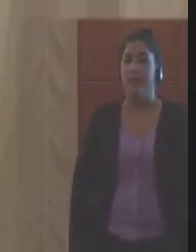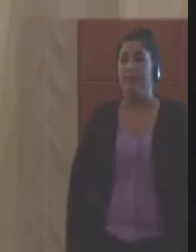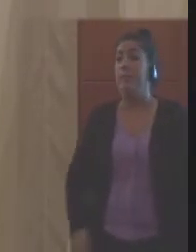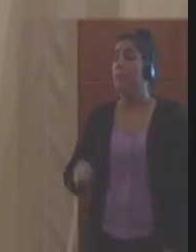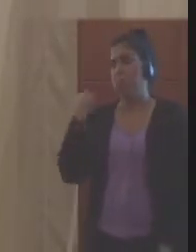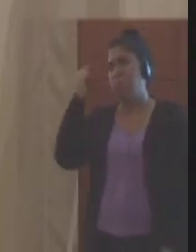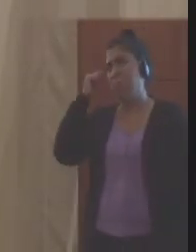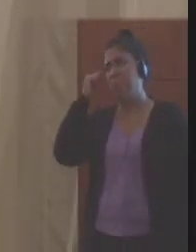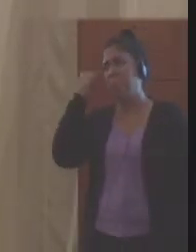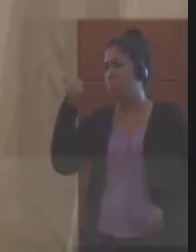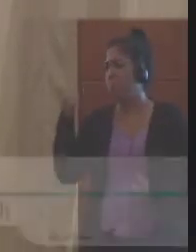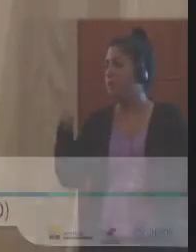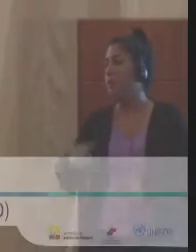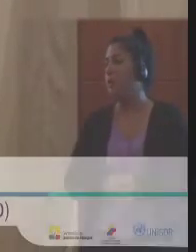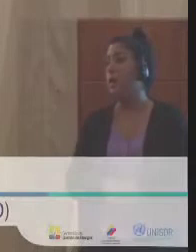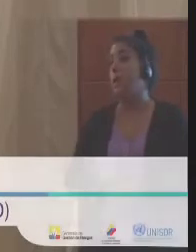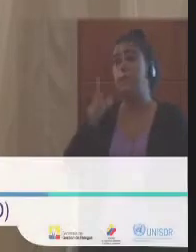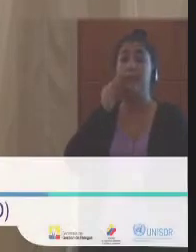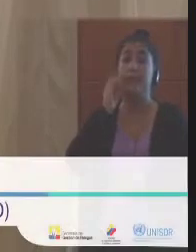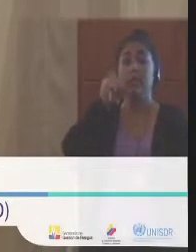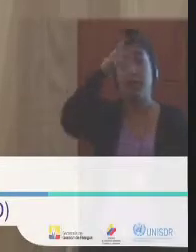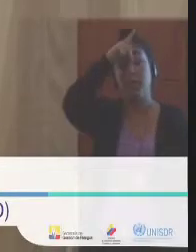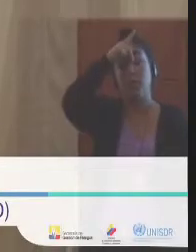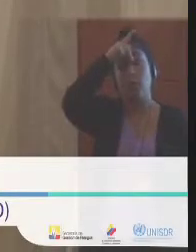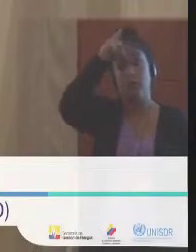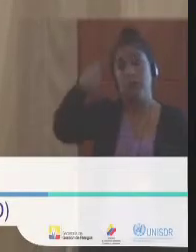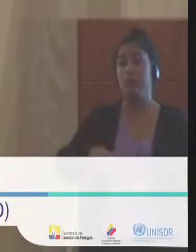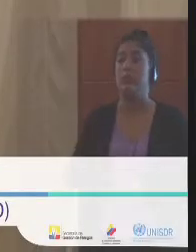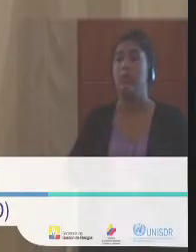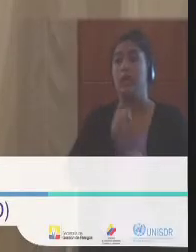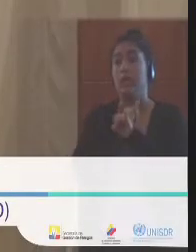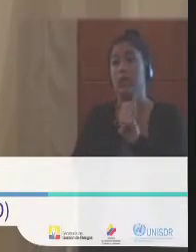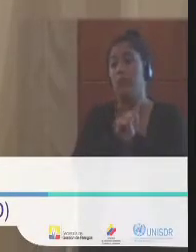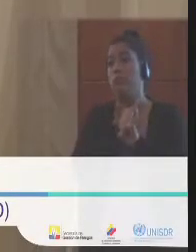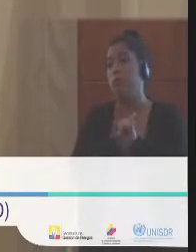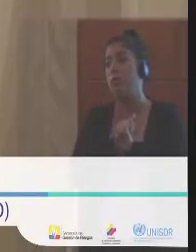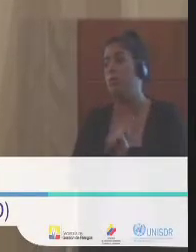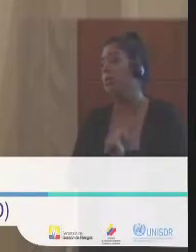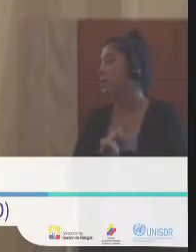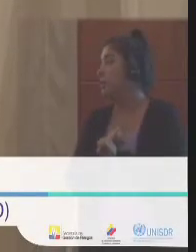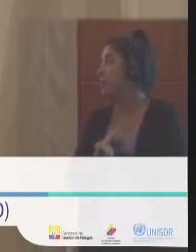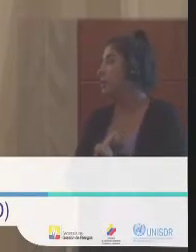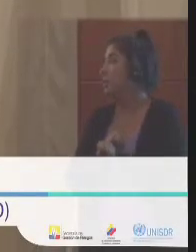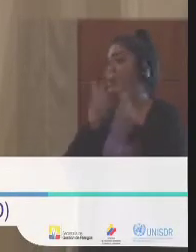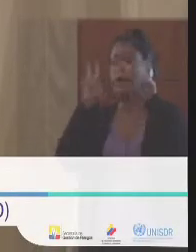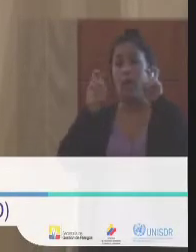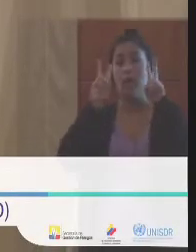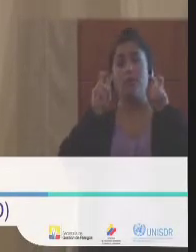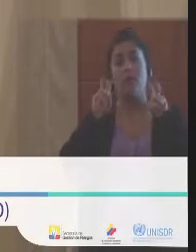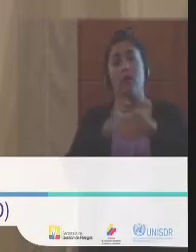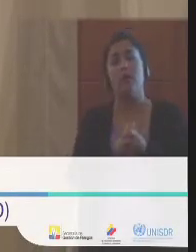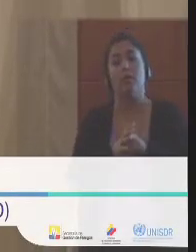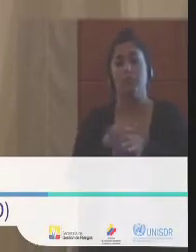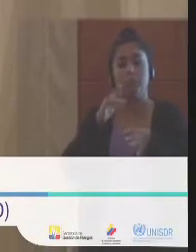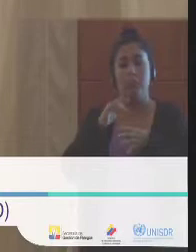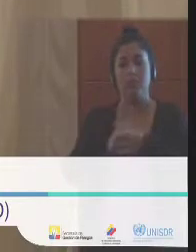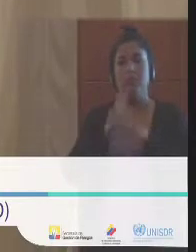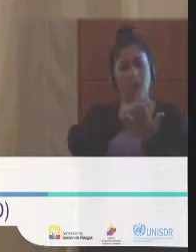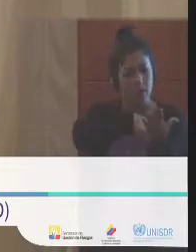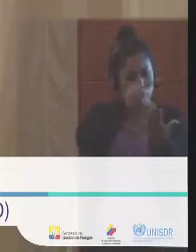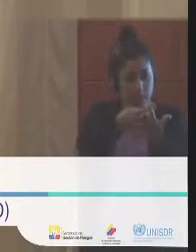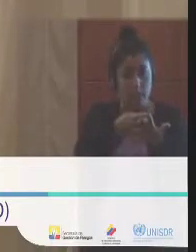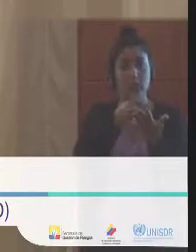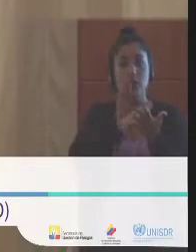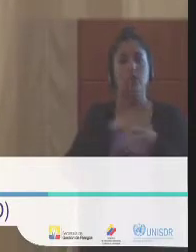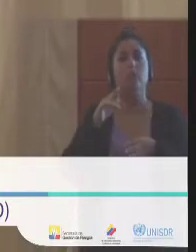la experiencia peruana de una institución eminentemente enfocada en temas de desarrollo, de planificación y